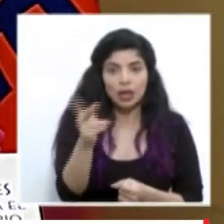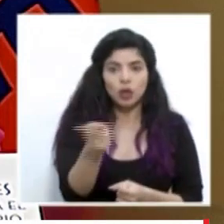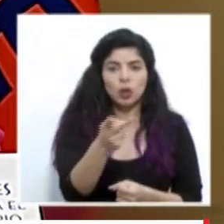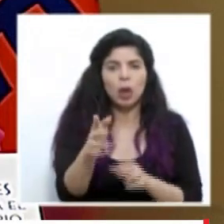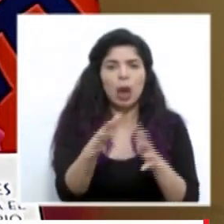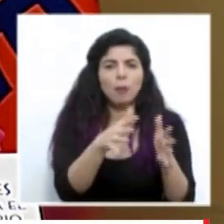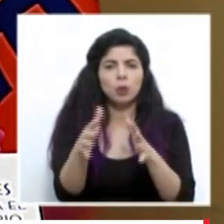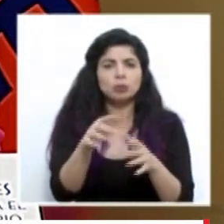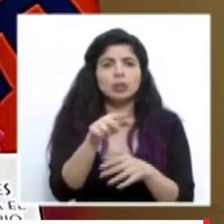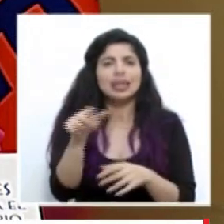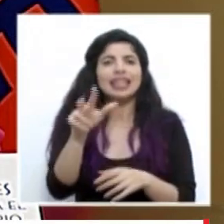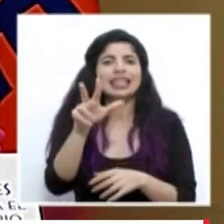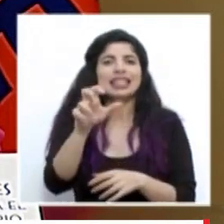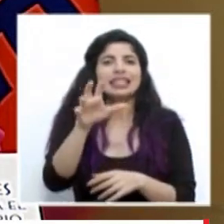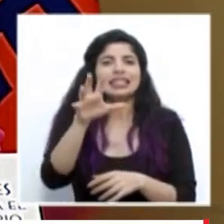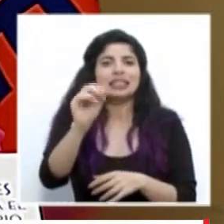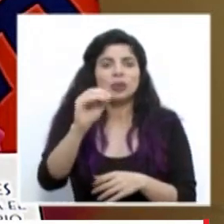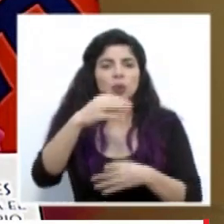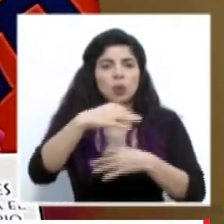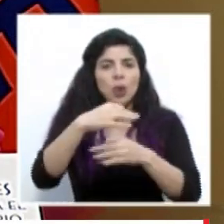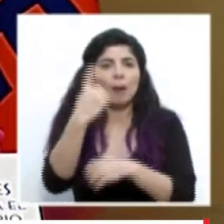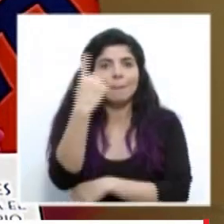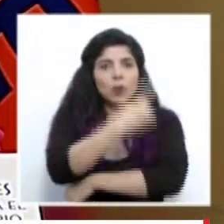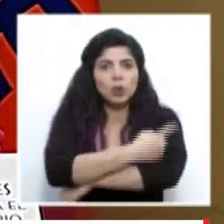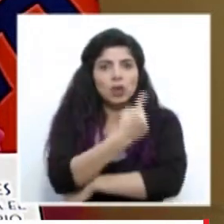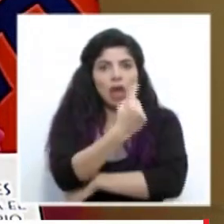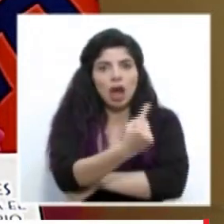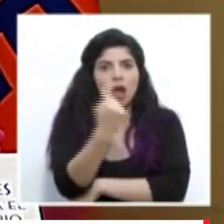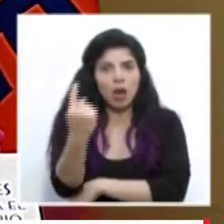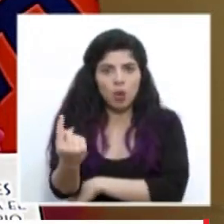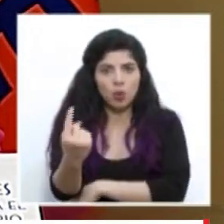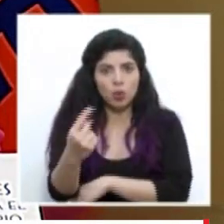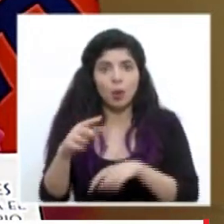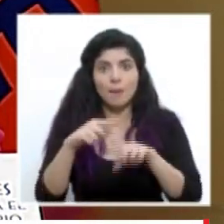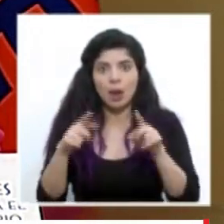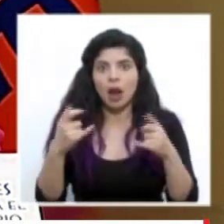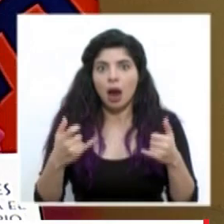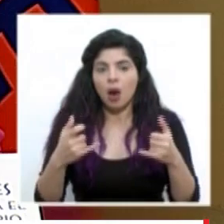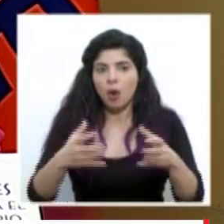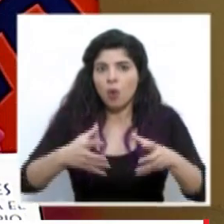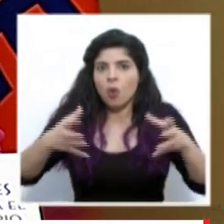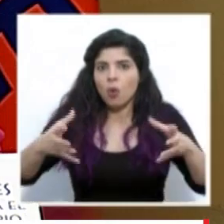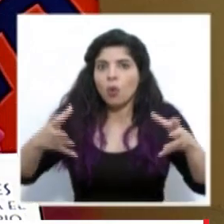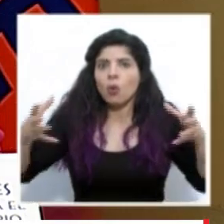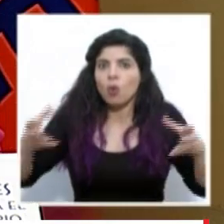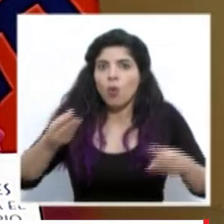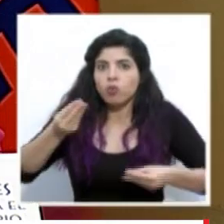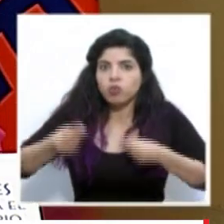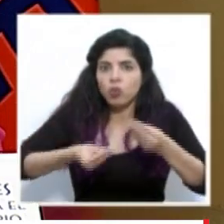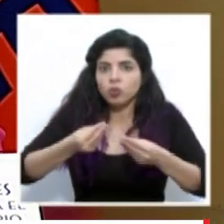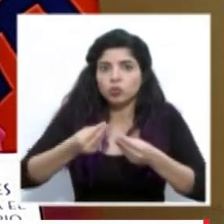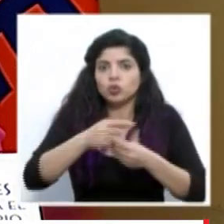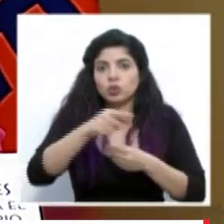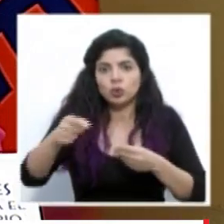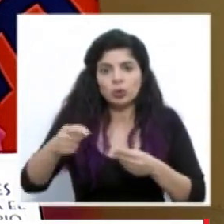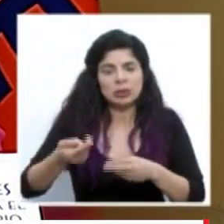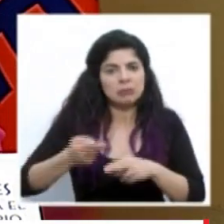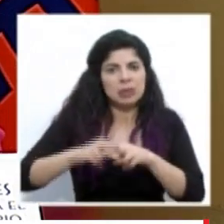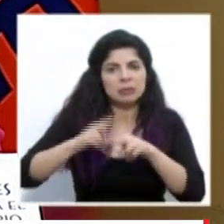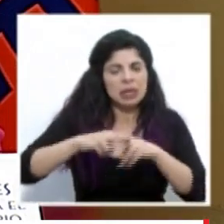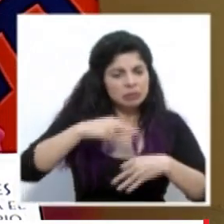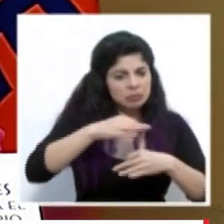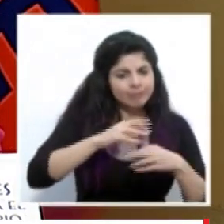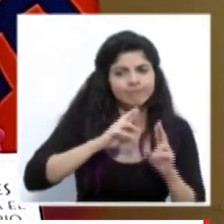en promedio procesan 350 muestras al día cada uno, pero han aumentado esta producción para apoyar